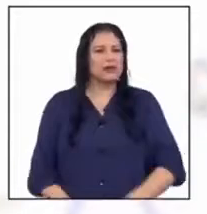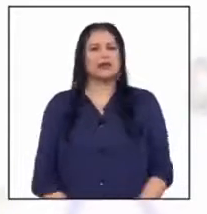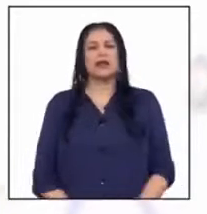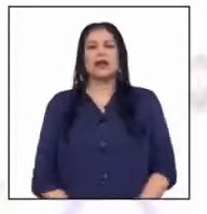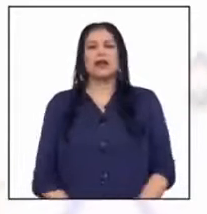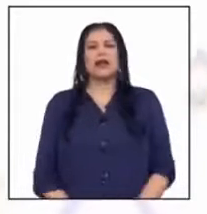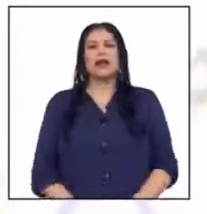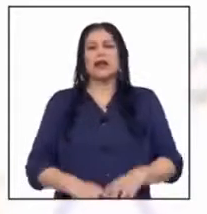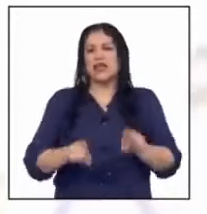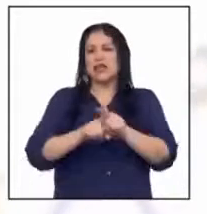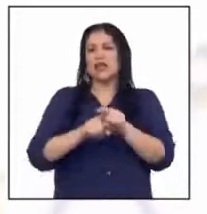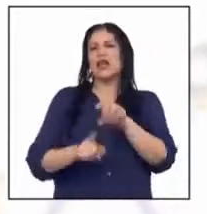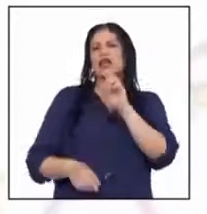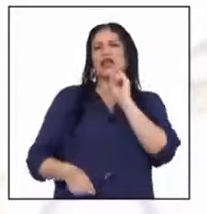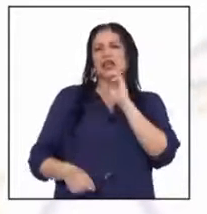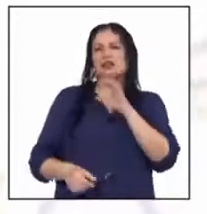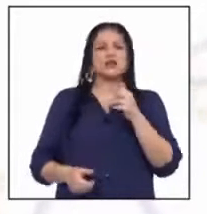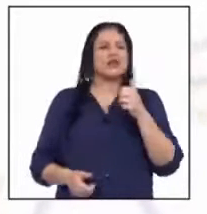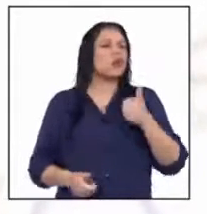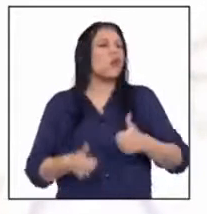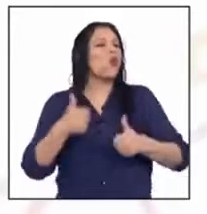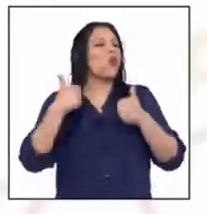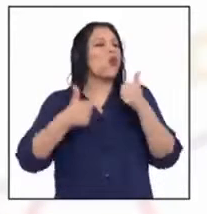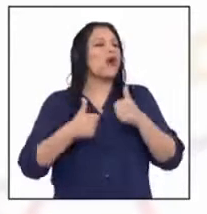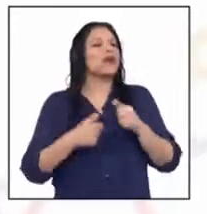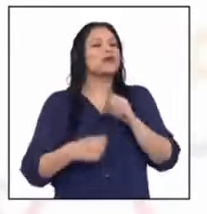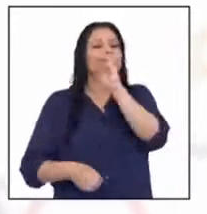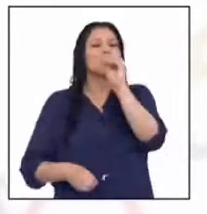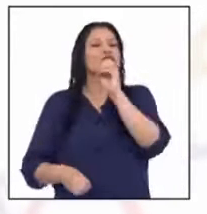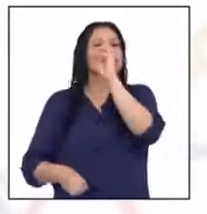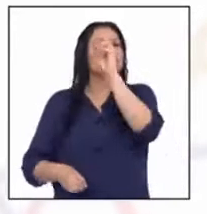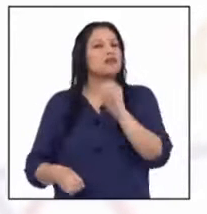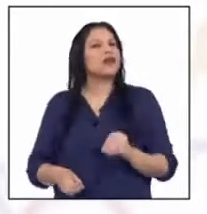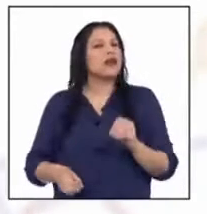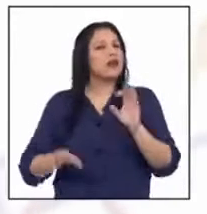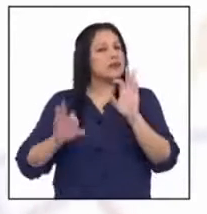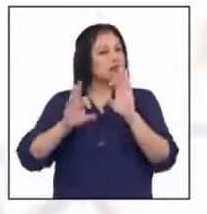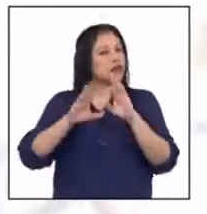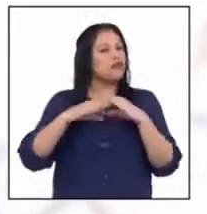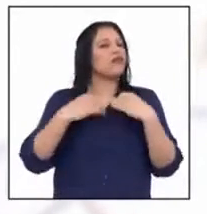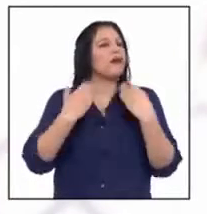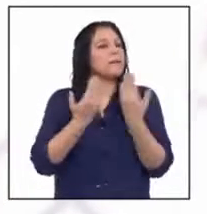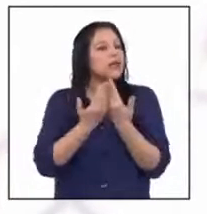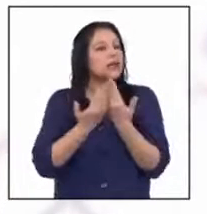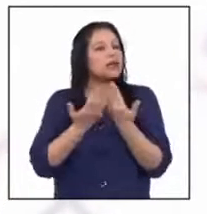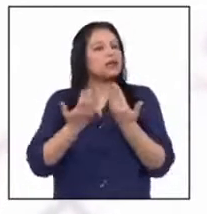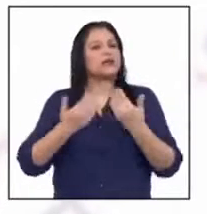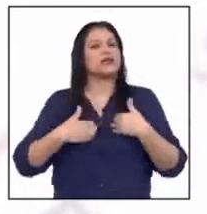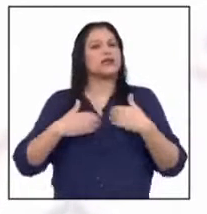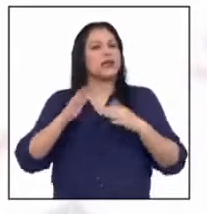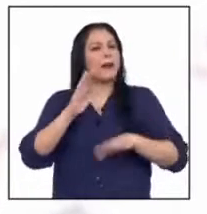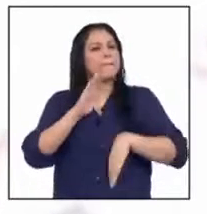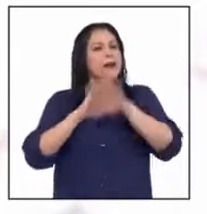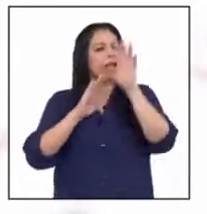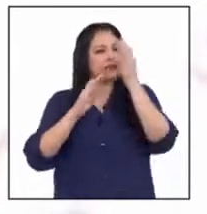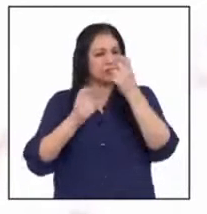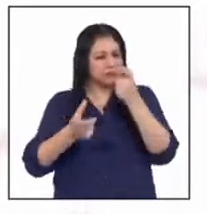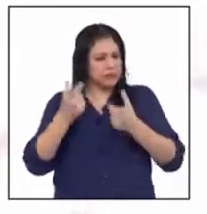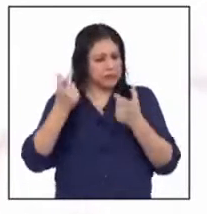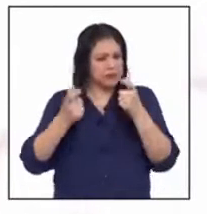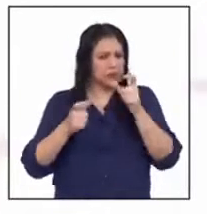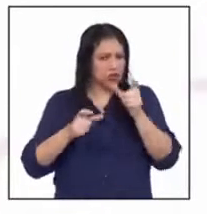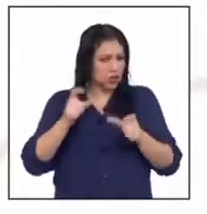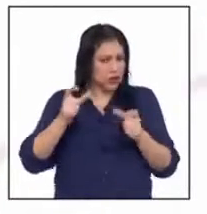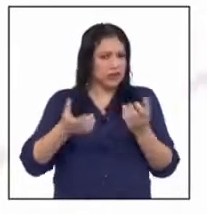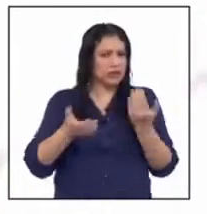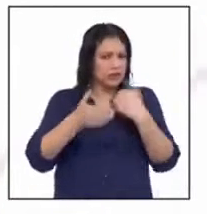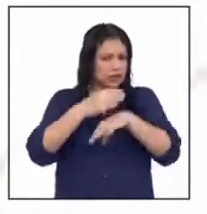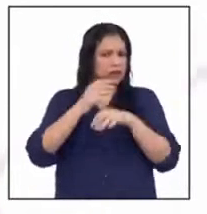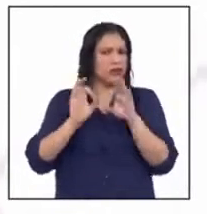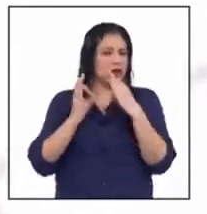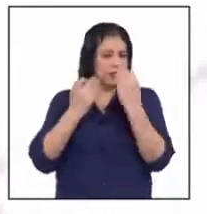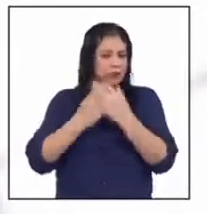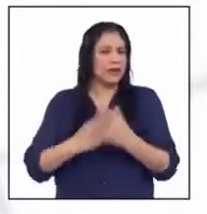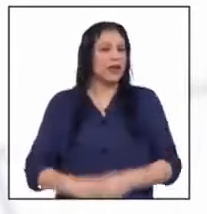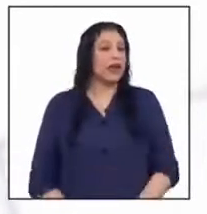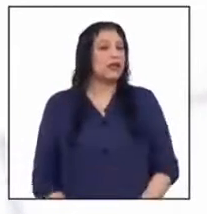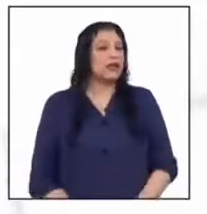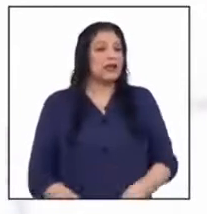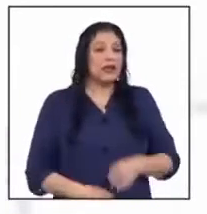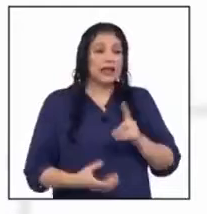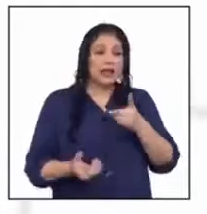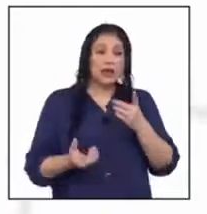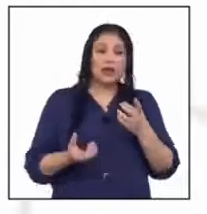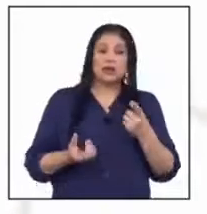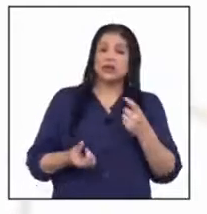frecuencias y determinar cuál es el porcentaje de familias que tienen más integrantes. De acuerdo a los datos sobre